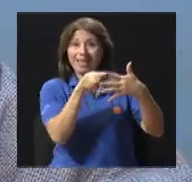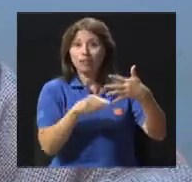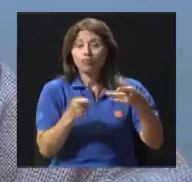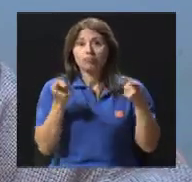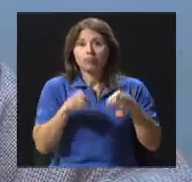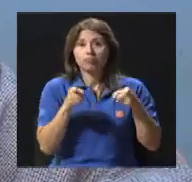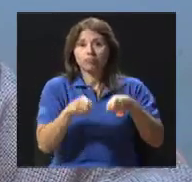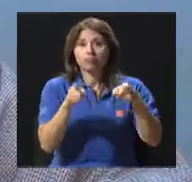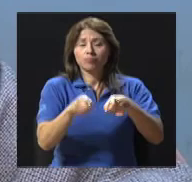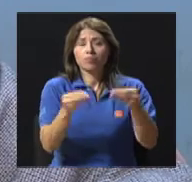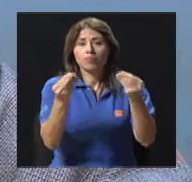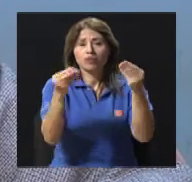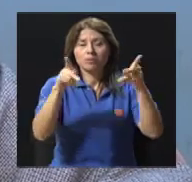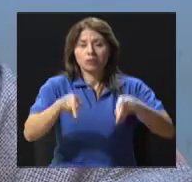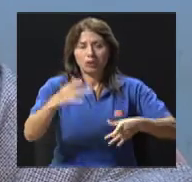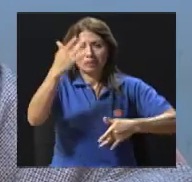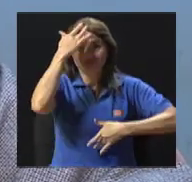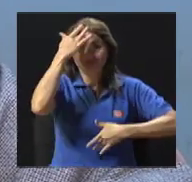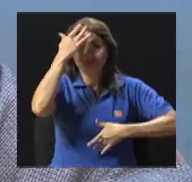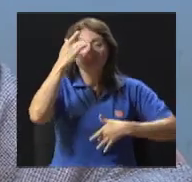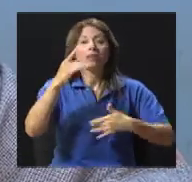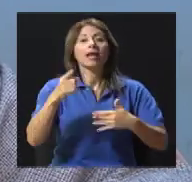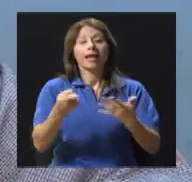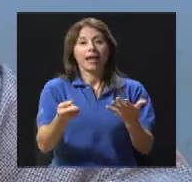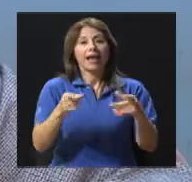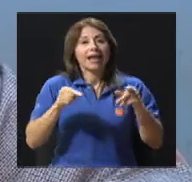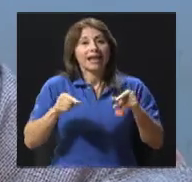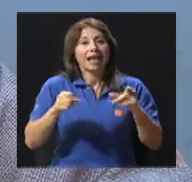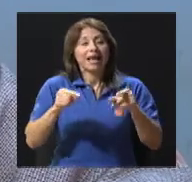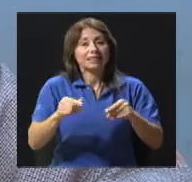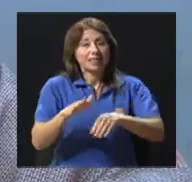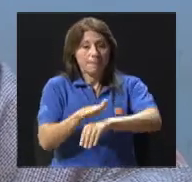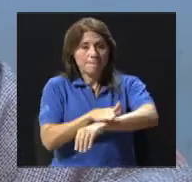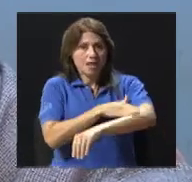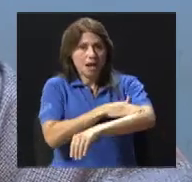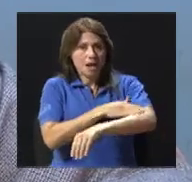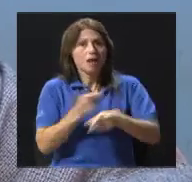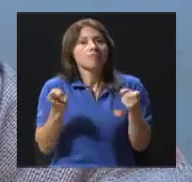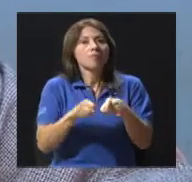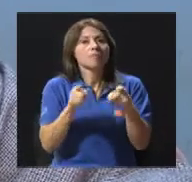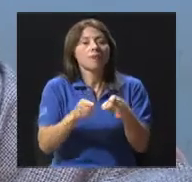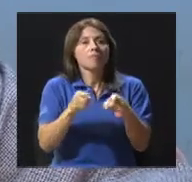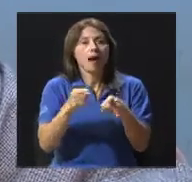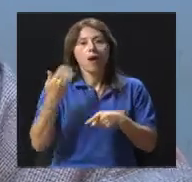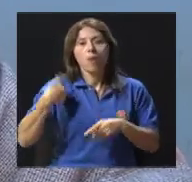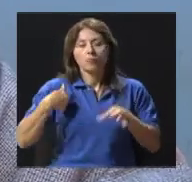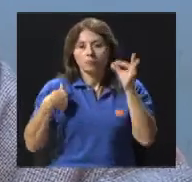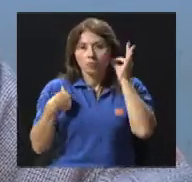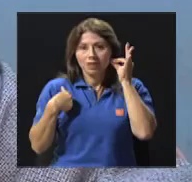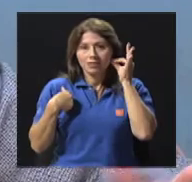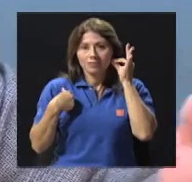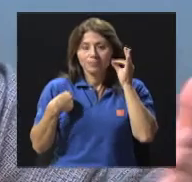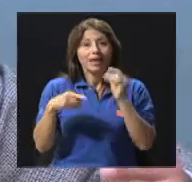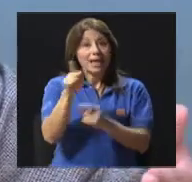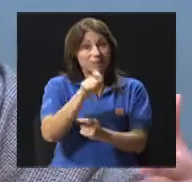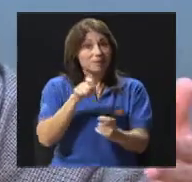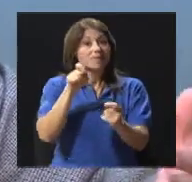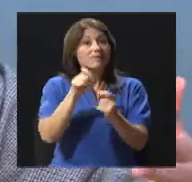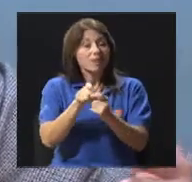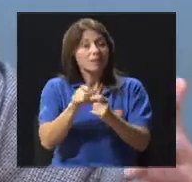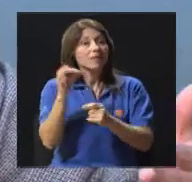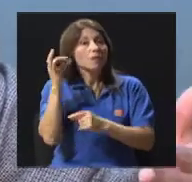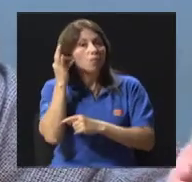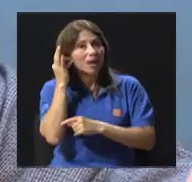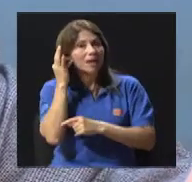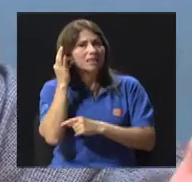10.000 casos nuevos al año. El cáncer de piel, que es el cáncer más frecuente en ambos sexos. En el caso específico de las mujeres, hay, además del de